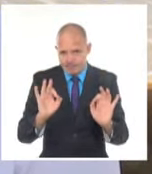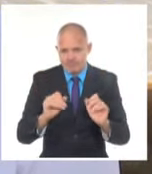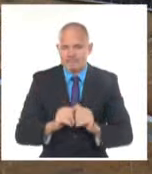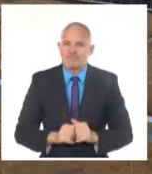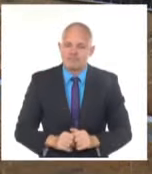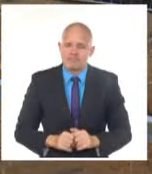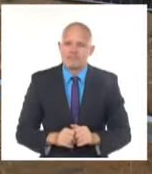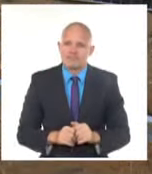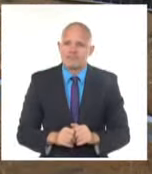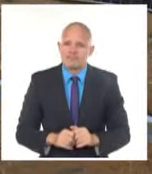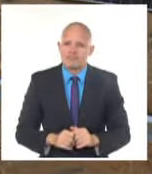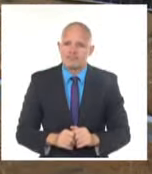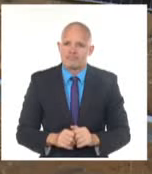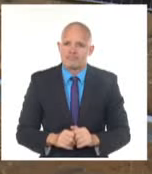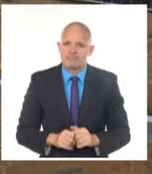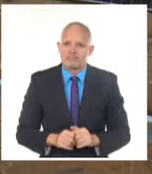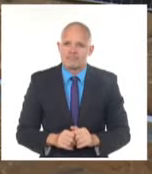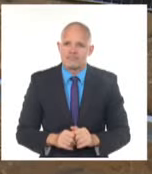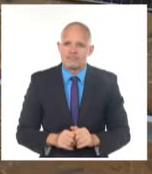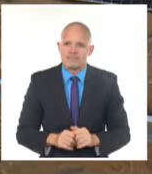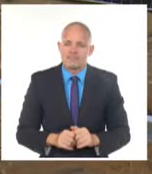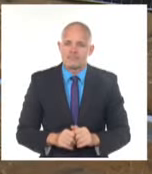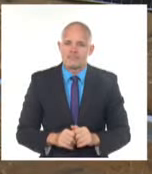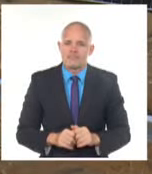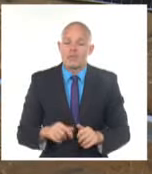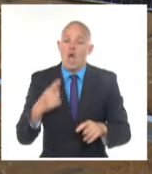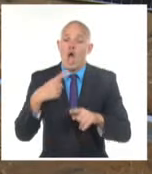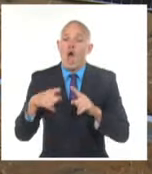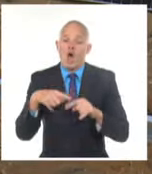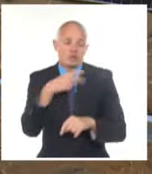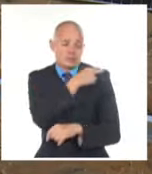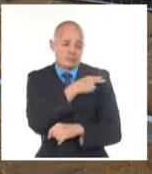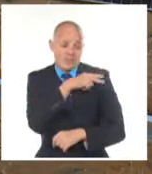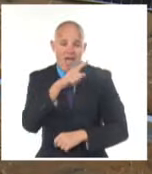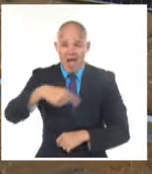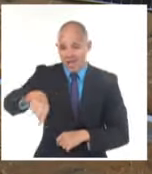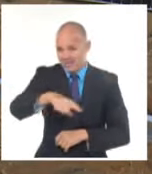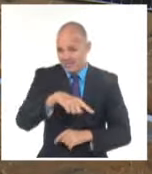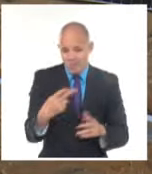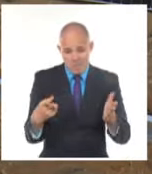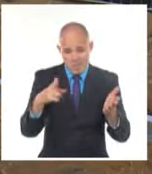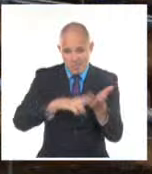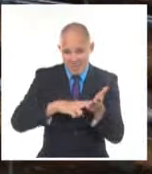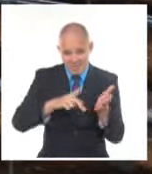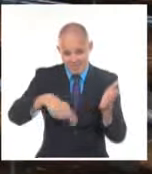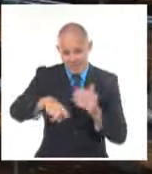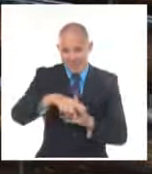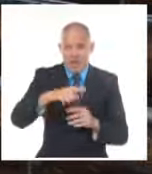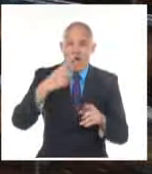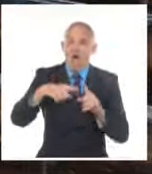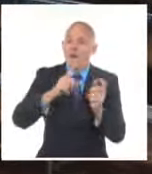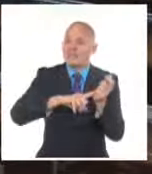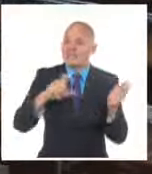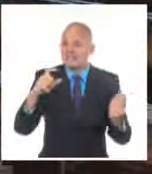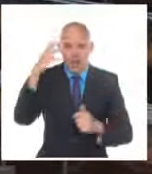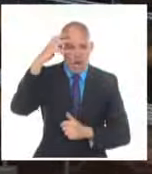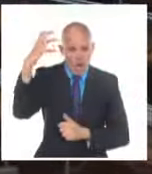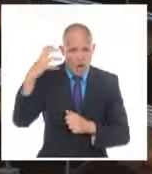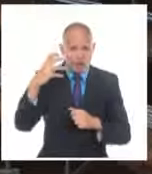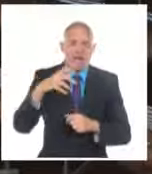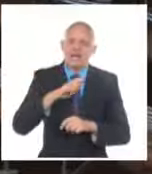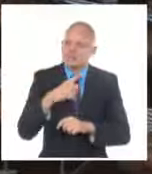para hacer el montaje. Las máximas autoridades del partido y el gobierno en la provincia y en el municipio